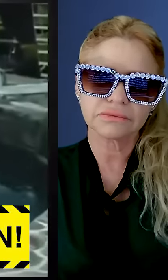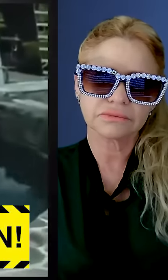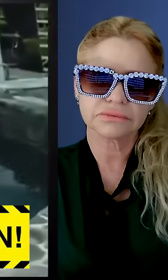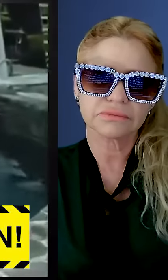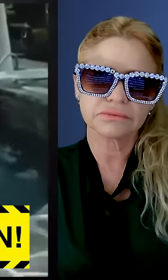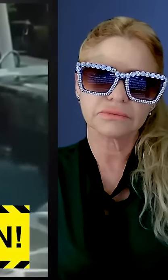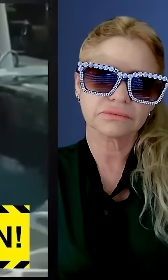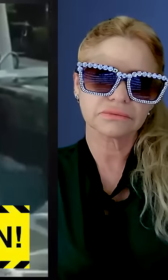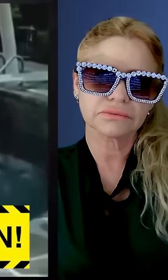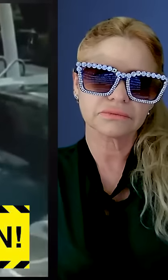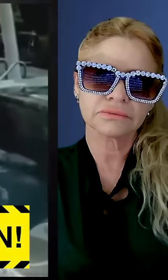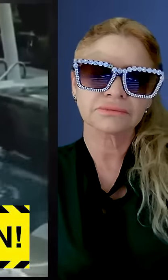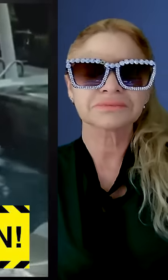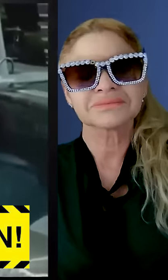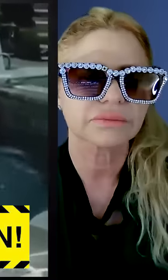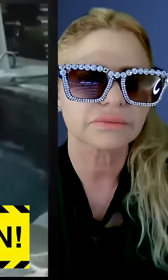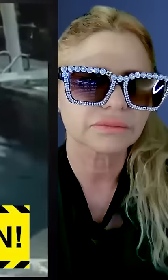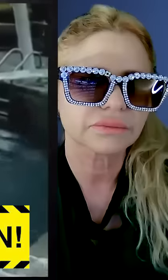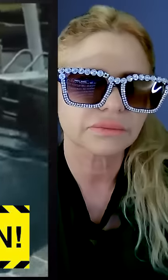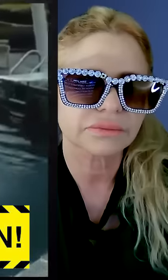See what they do to me?